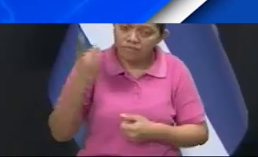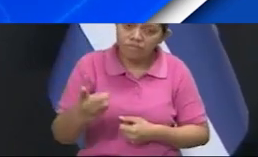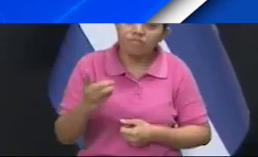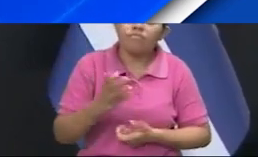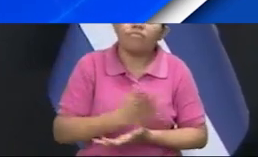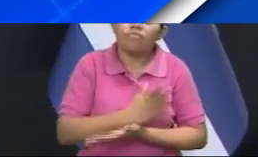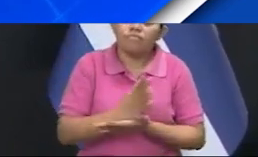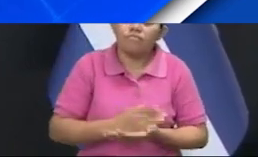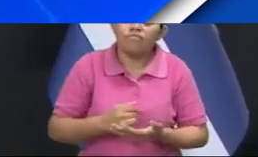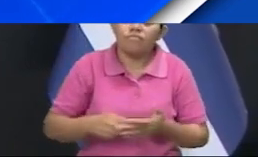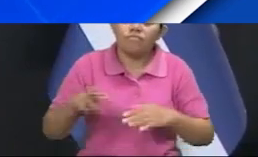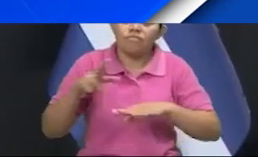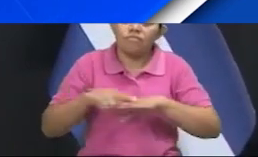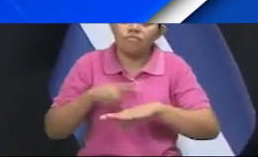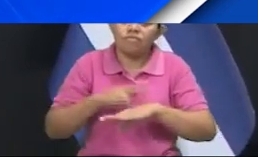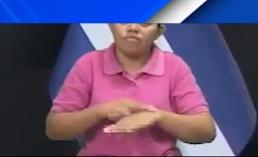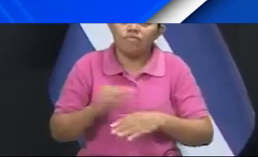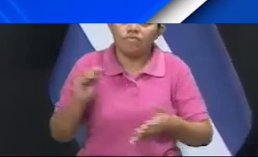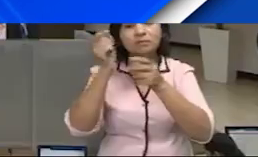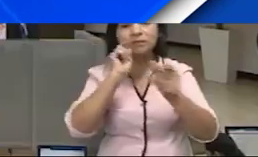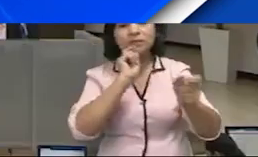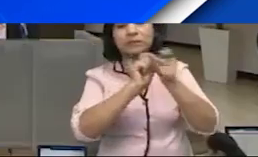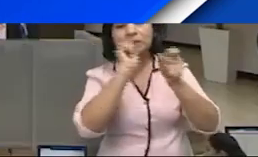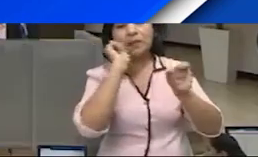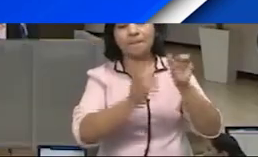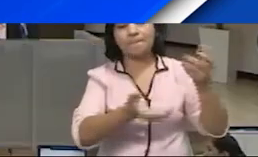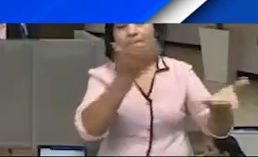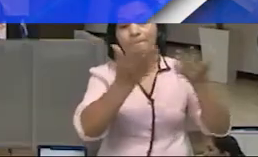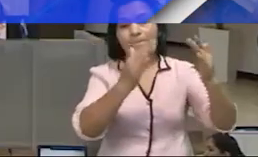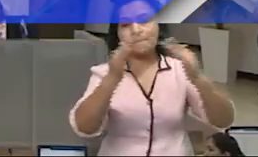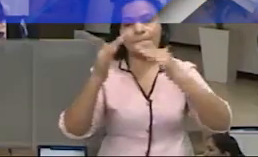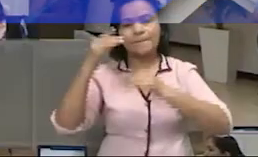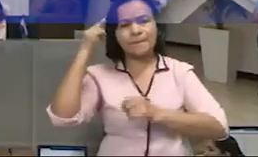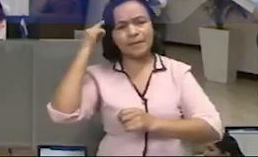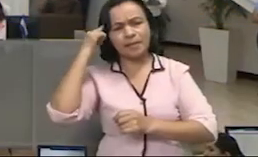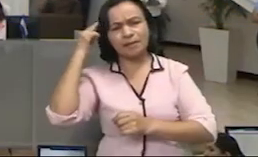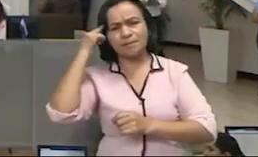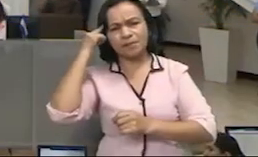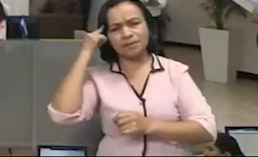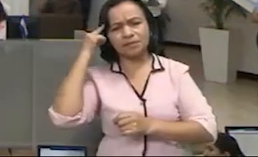a estas normas consolidadas. Noticias 12, Darlene Téllez.